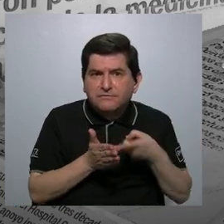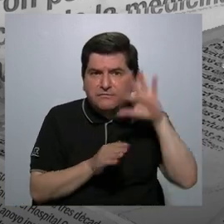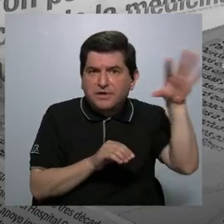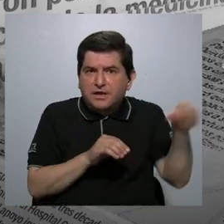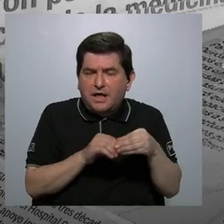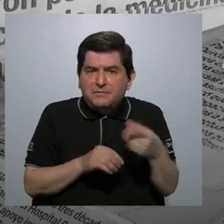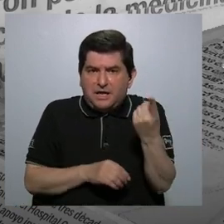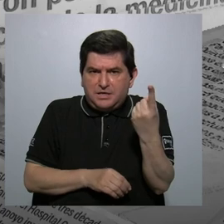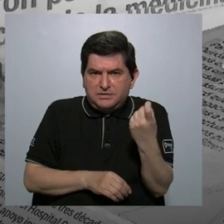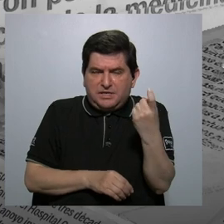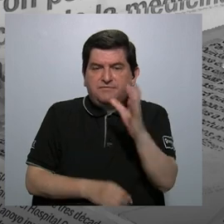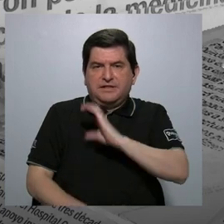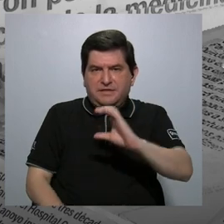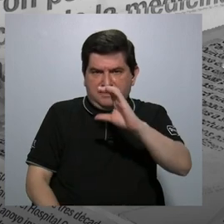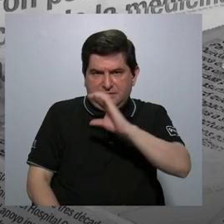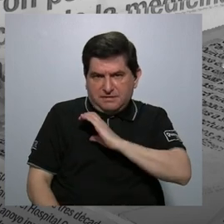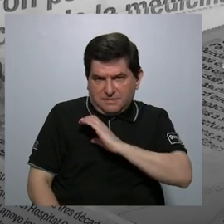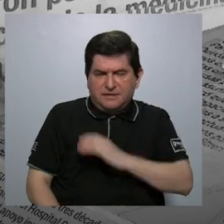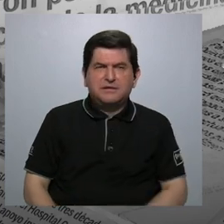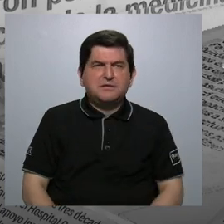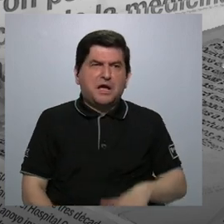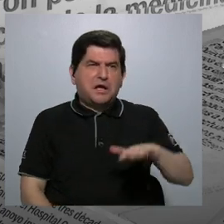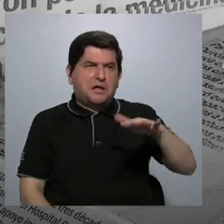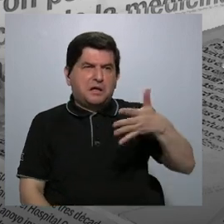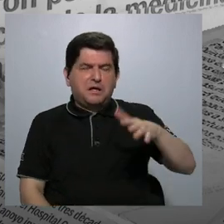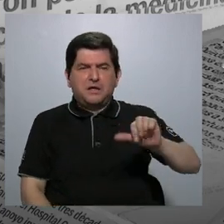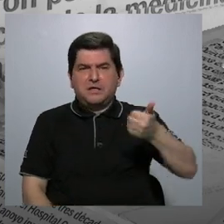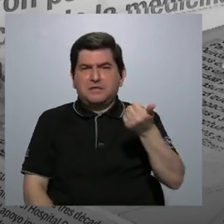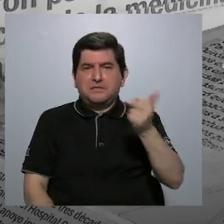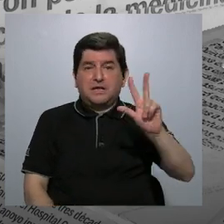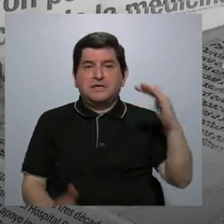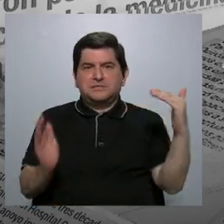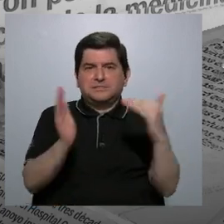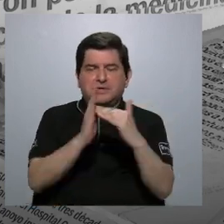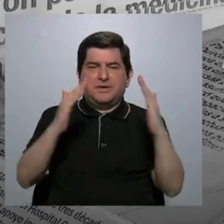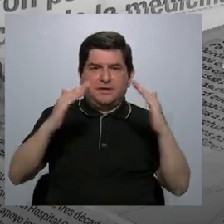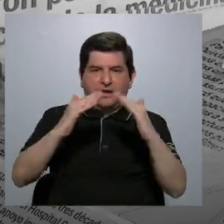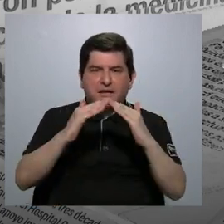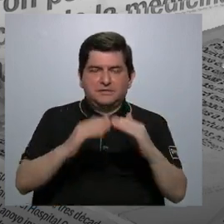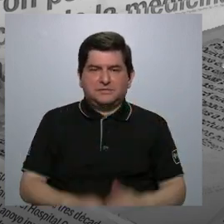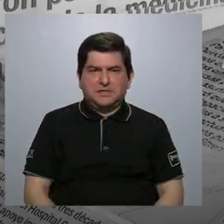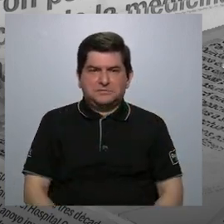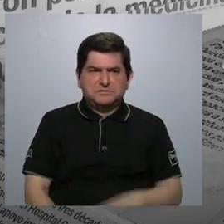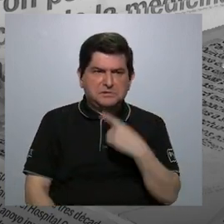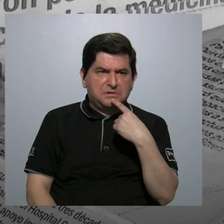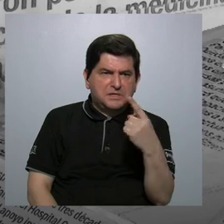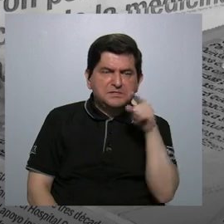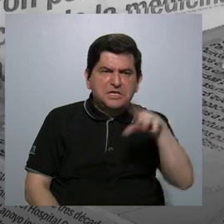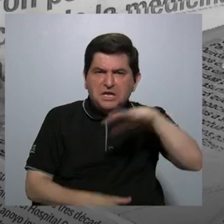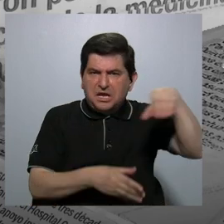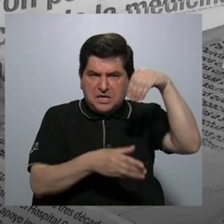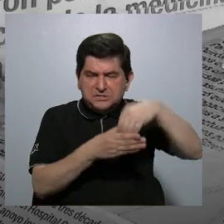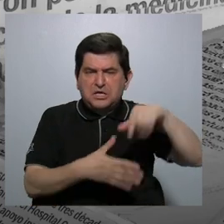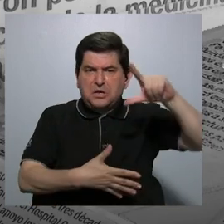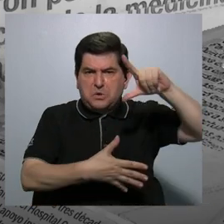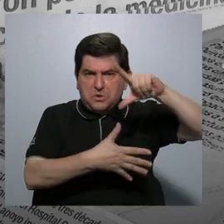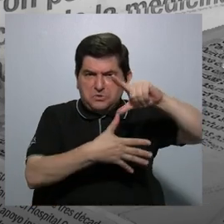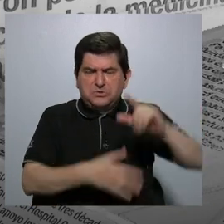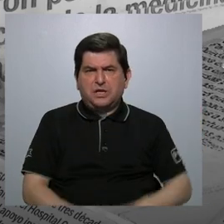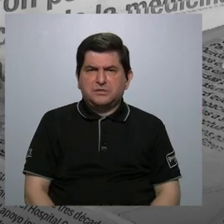además del déficit cualitativo, que más o menos ronda las 13.000 unidades, que cualquiera diría en estos contextos